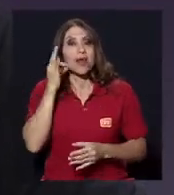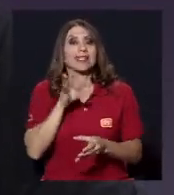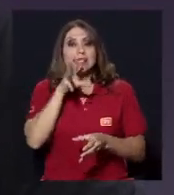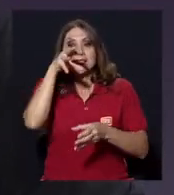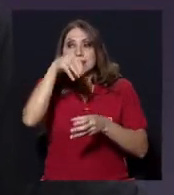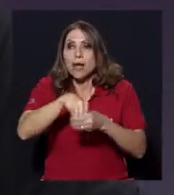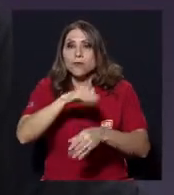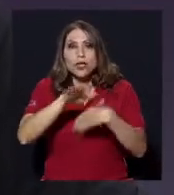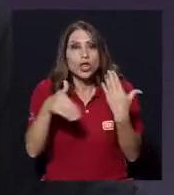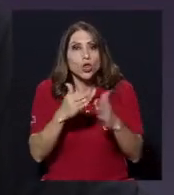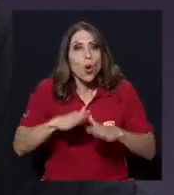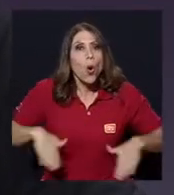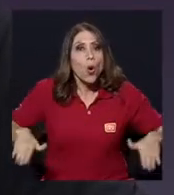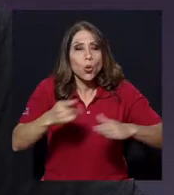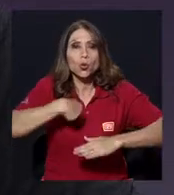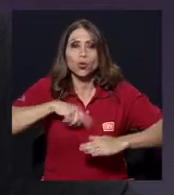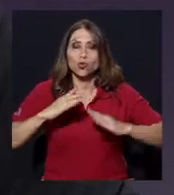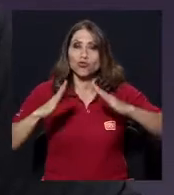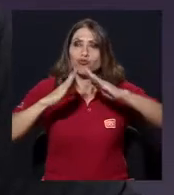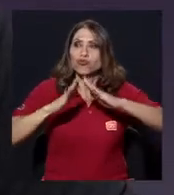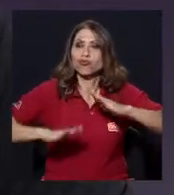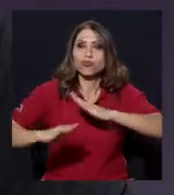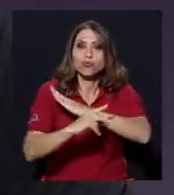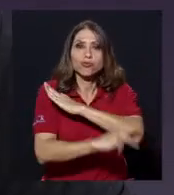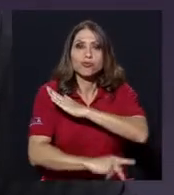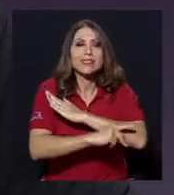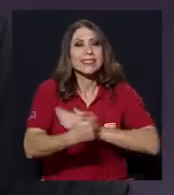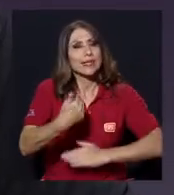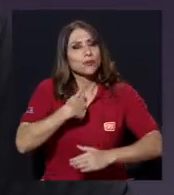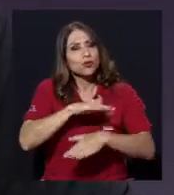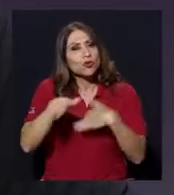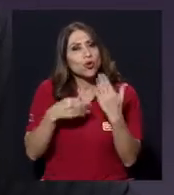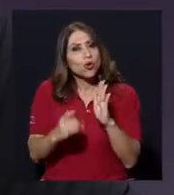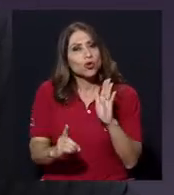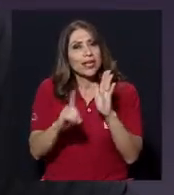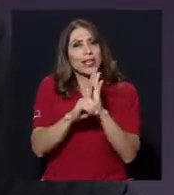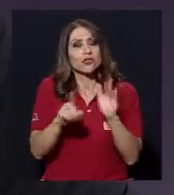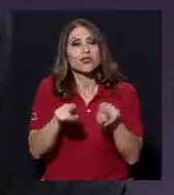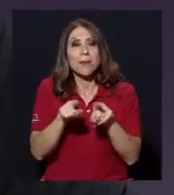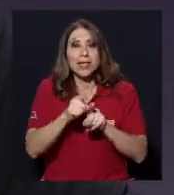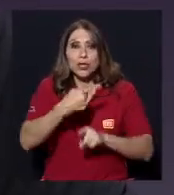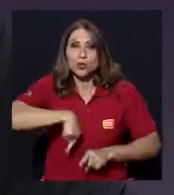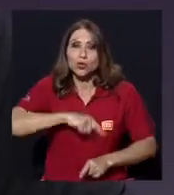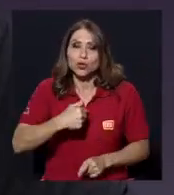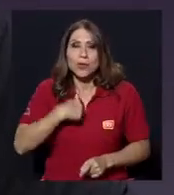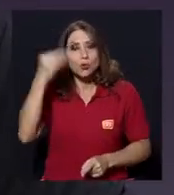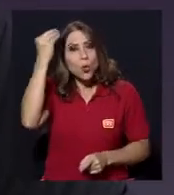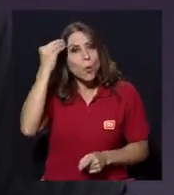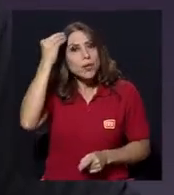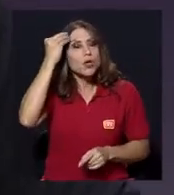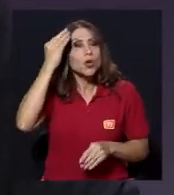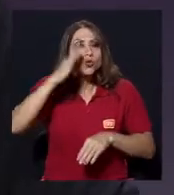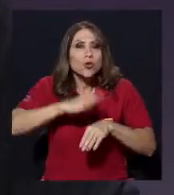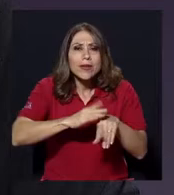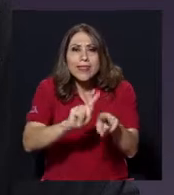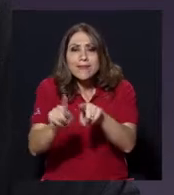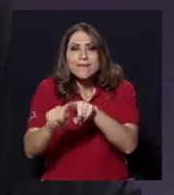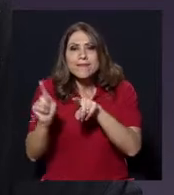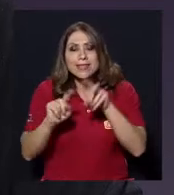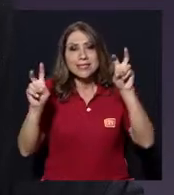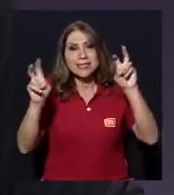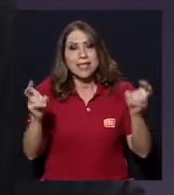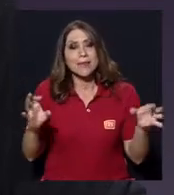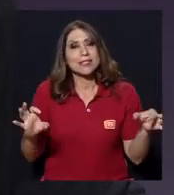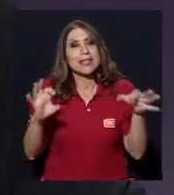este país y tenemos todos los derechos y también tenemos una opinión acerca de todos los asuntos que tienen que ver con nuestras